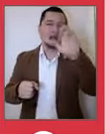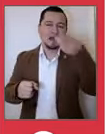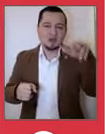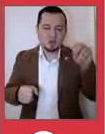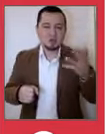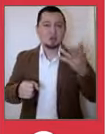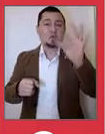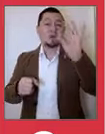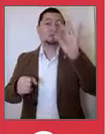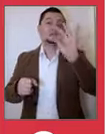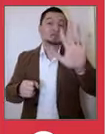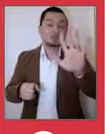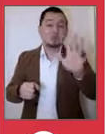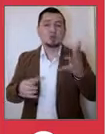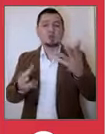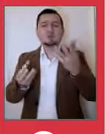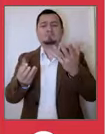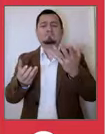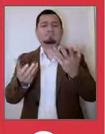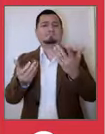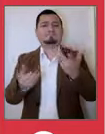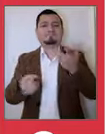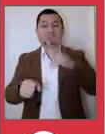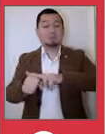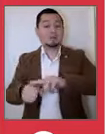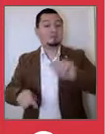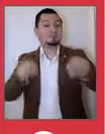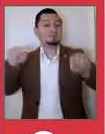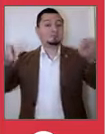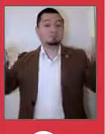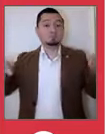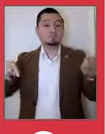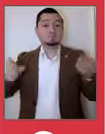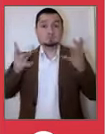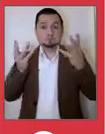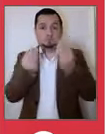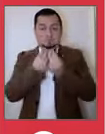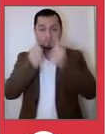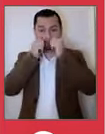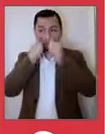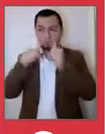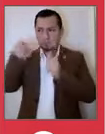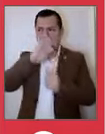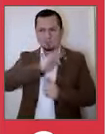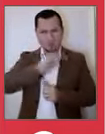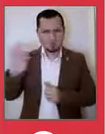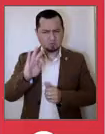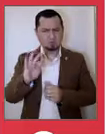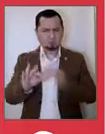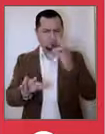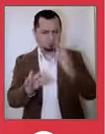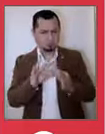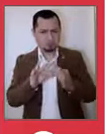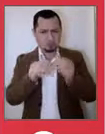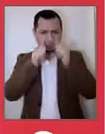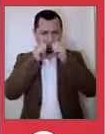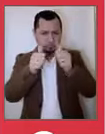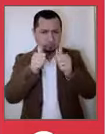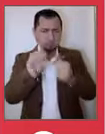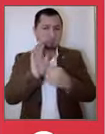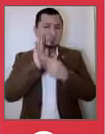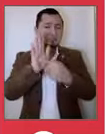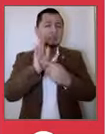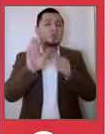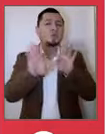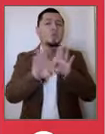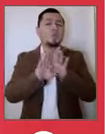regional 45 los hospitales de las y aquí está para información puntual y específica cómo